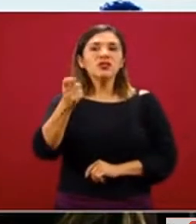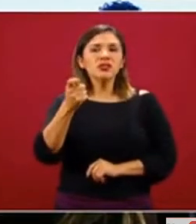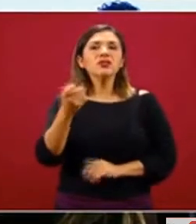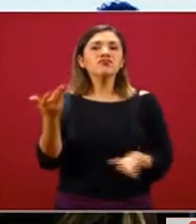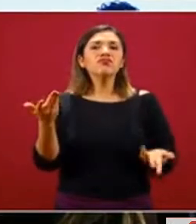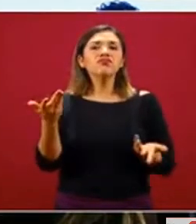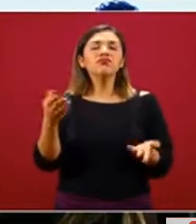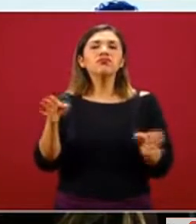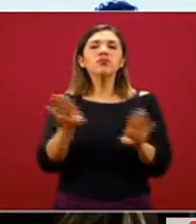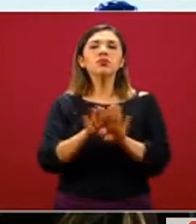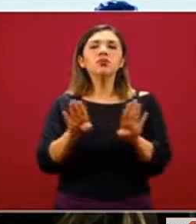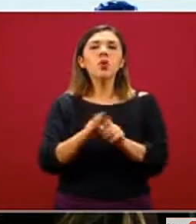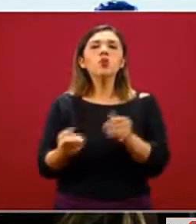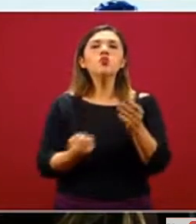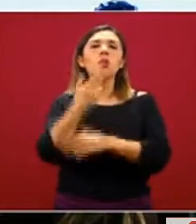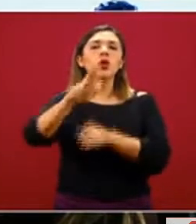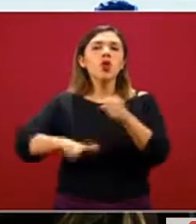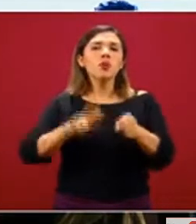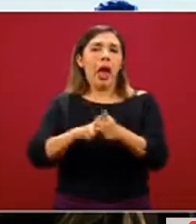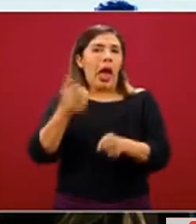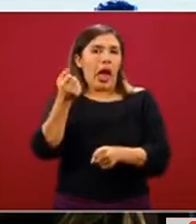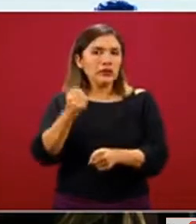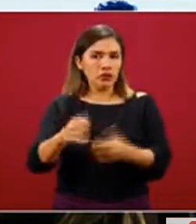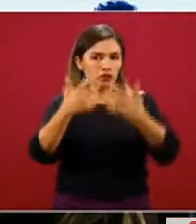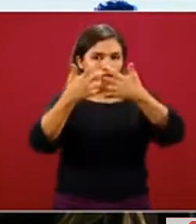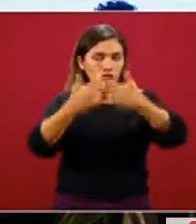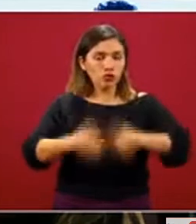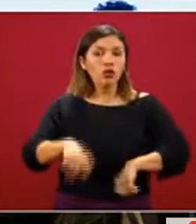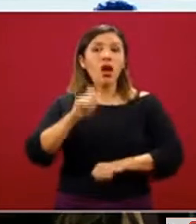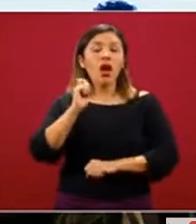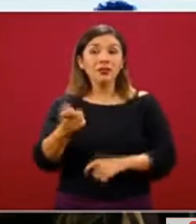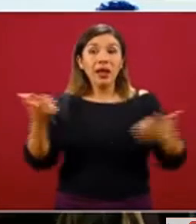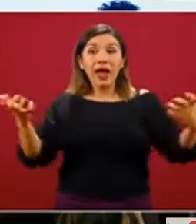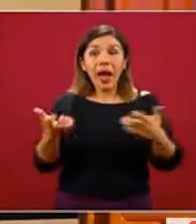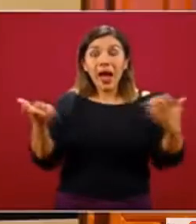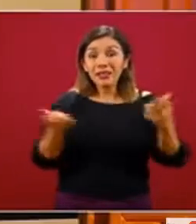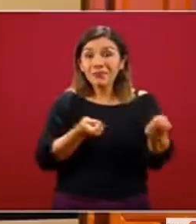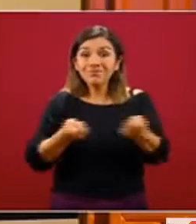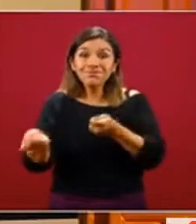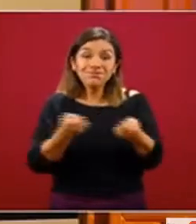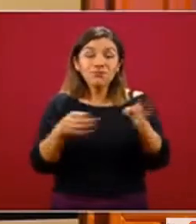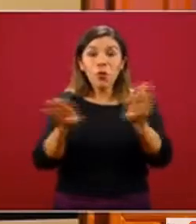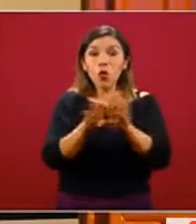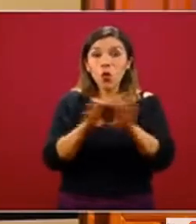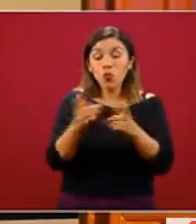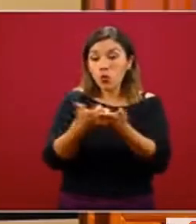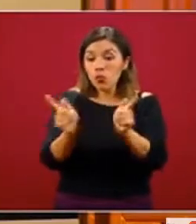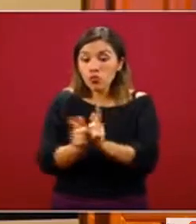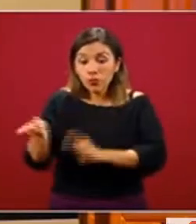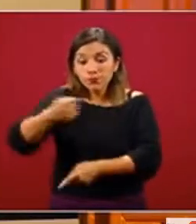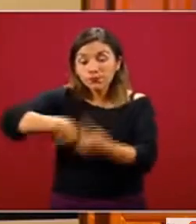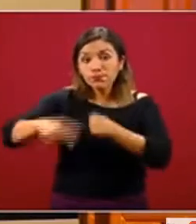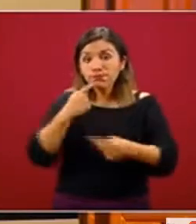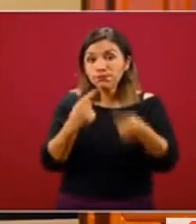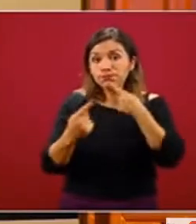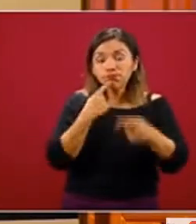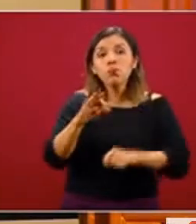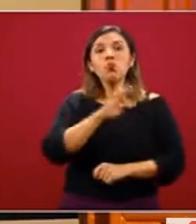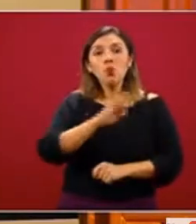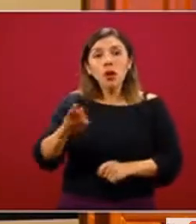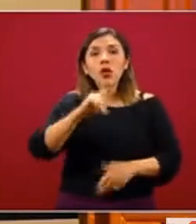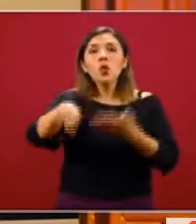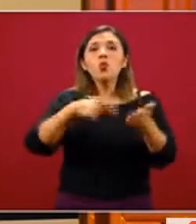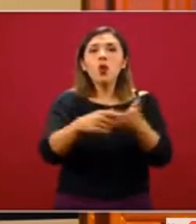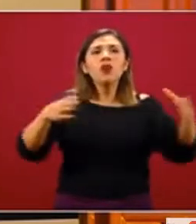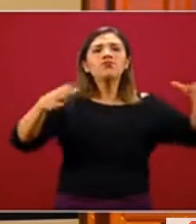de la nueva normalidad, en donde las acciones, las intervenciones comunitarias ahora pueden ser